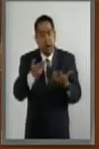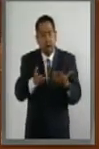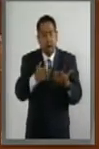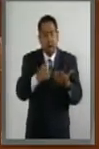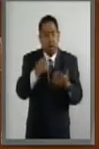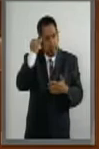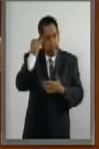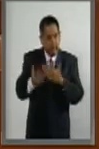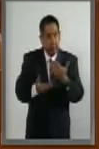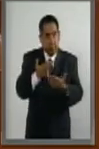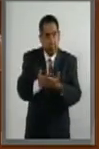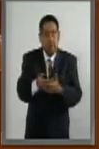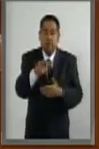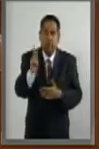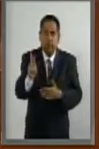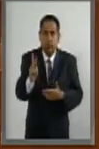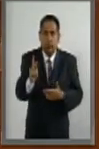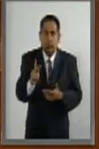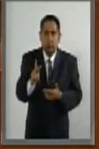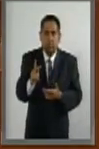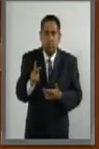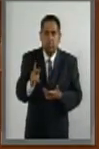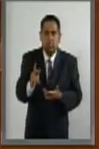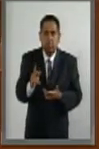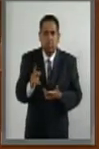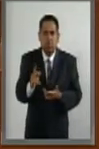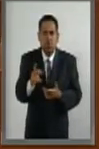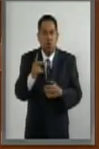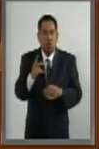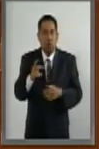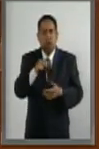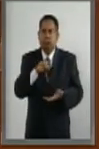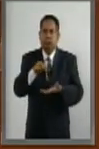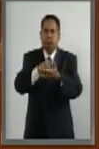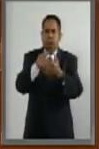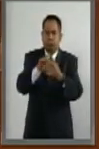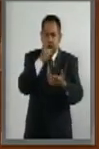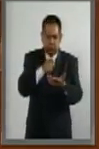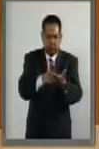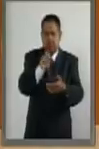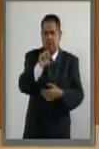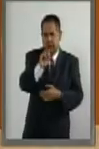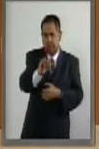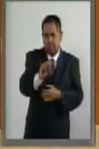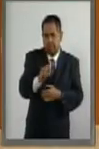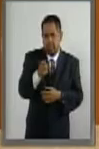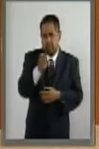a esta iniciativa, pero hacemos un posicionamiento a favor